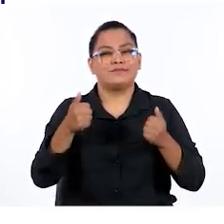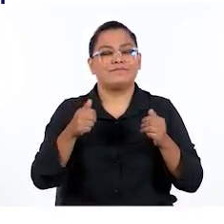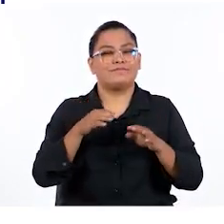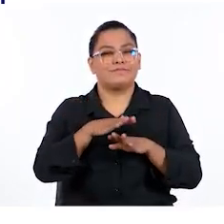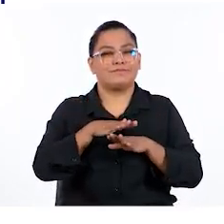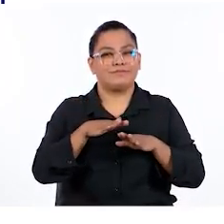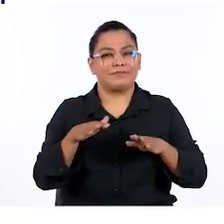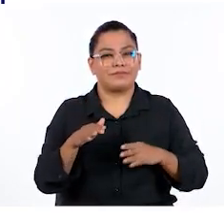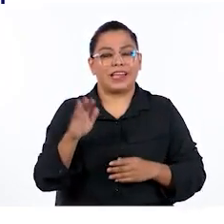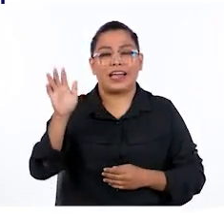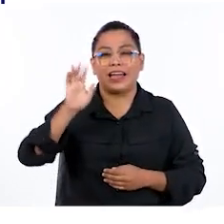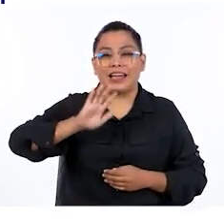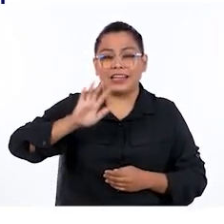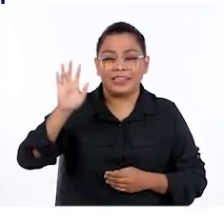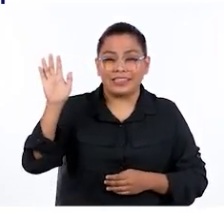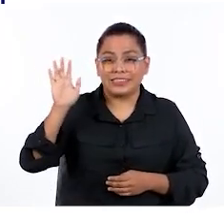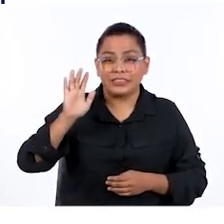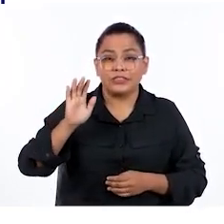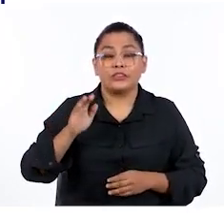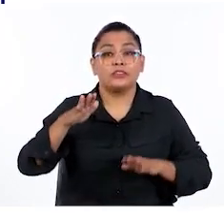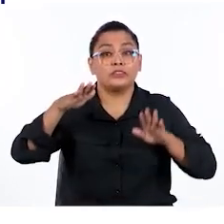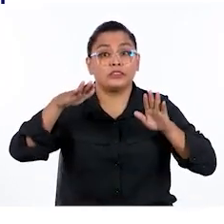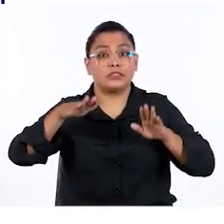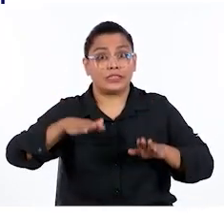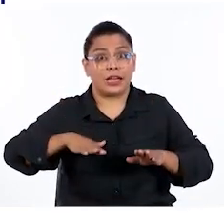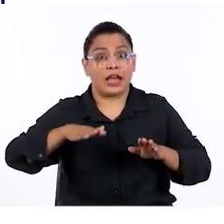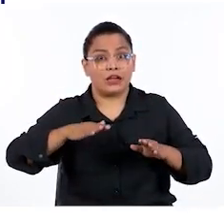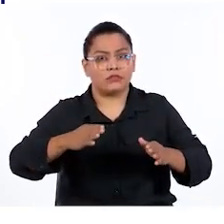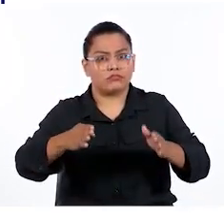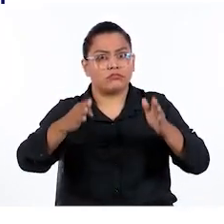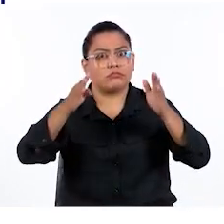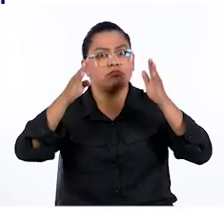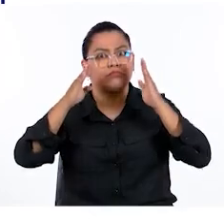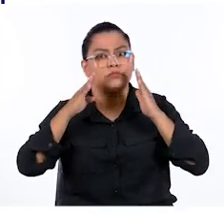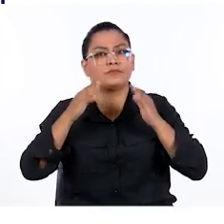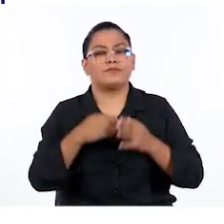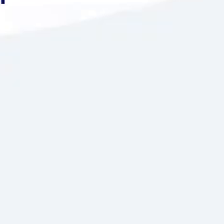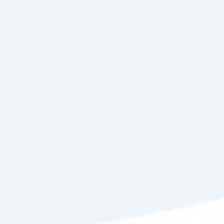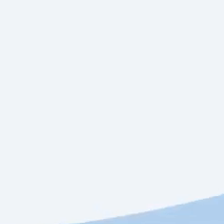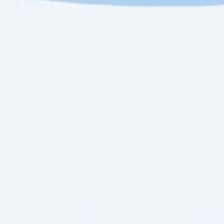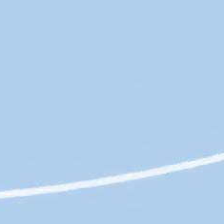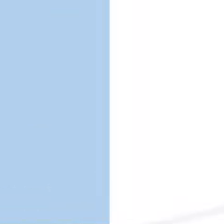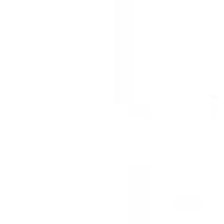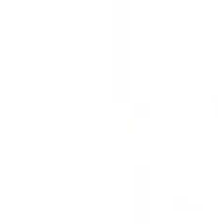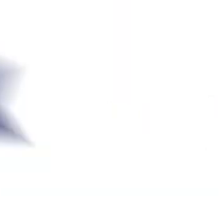ha sido todo. Me despido de ustedes. Les agradezco mucho por su atención prestada.